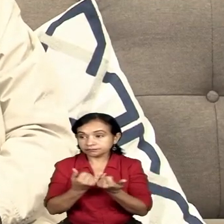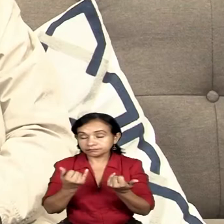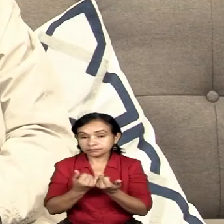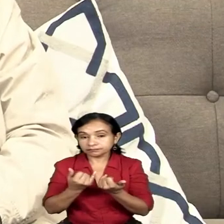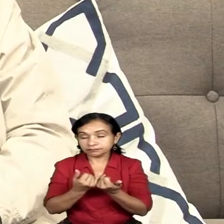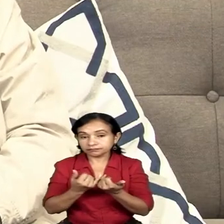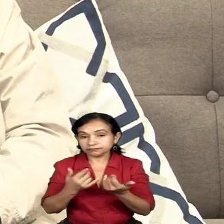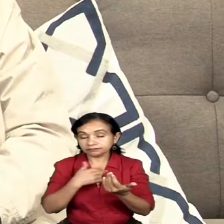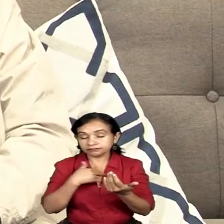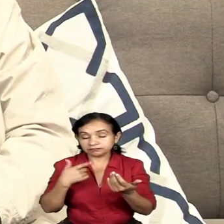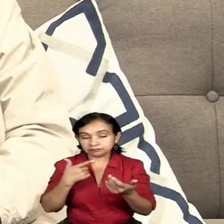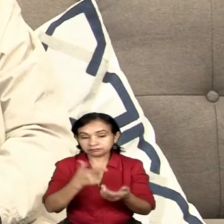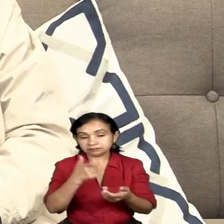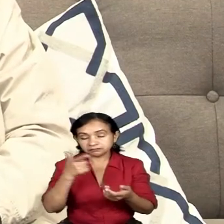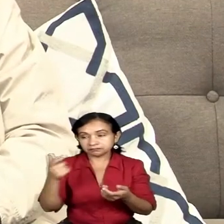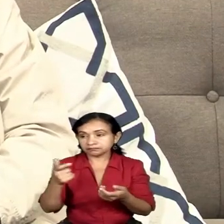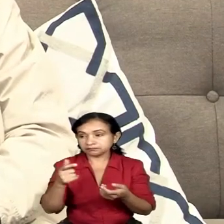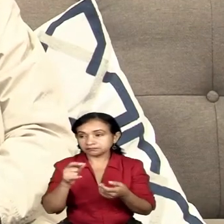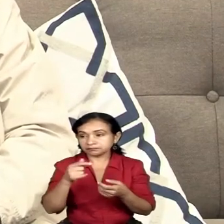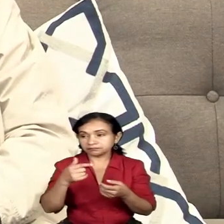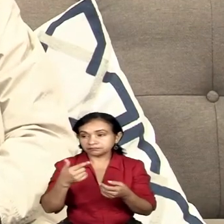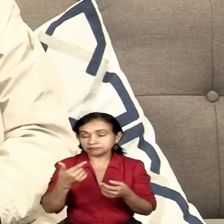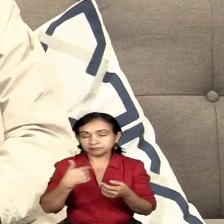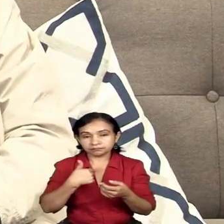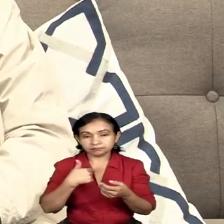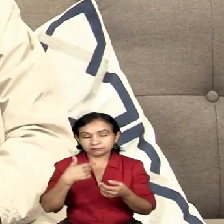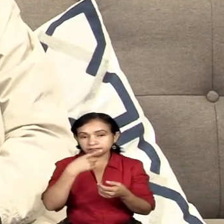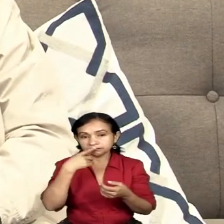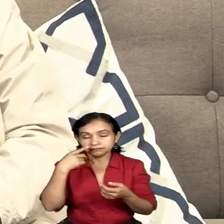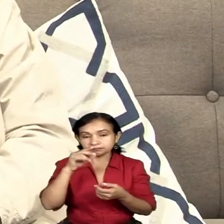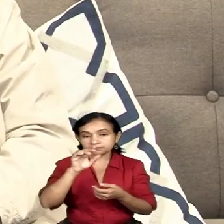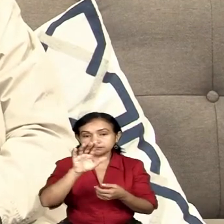bala. Mi padre tenía 56 perforaciones de